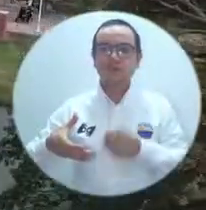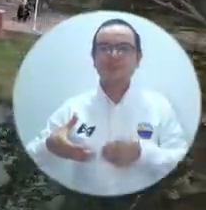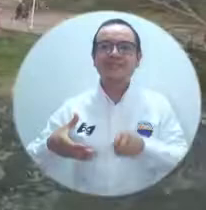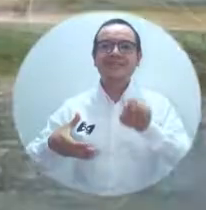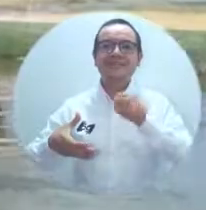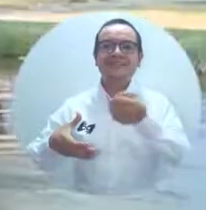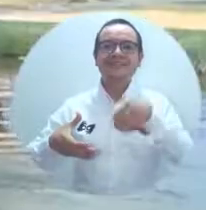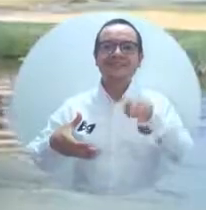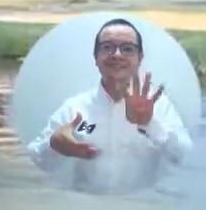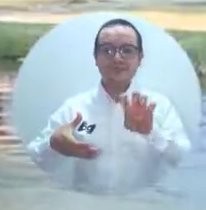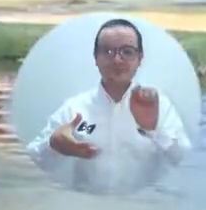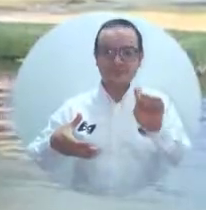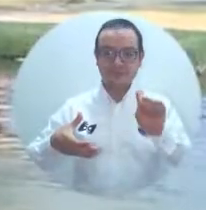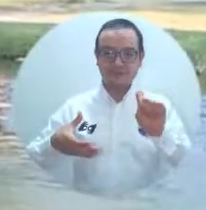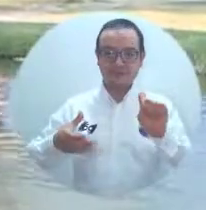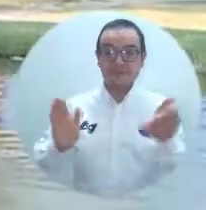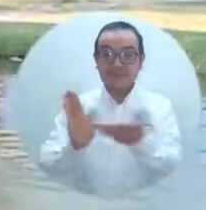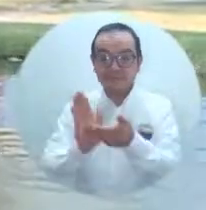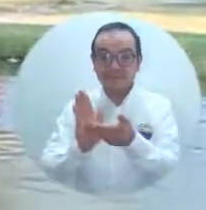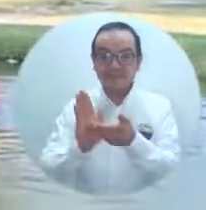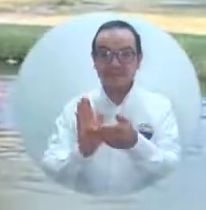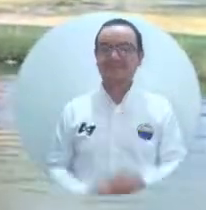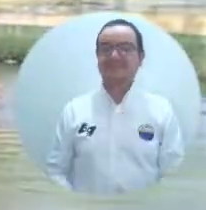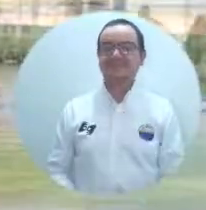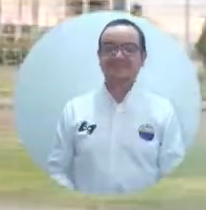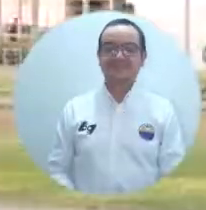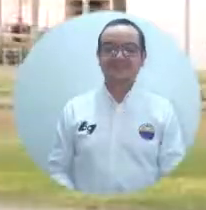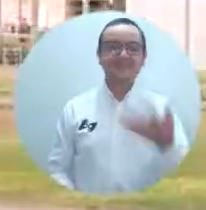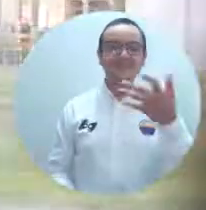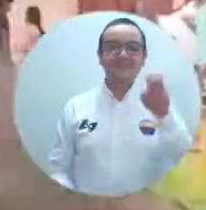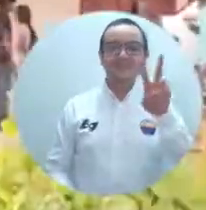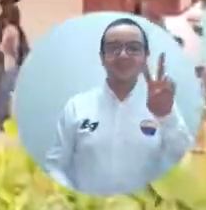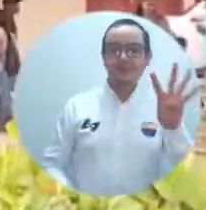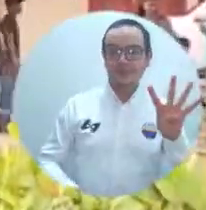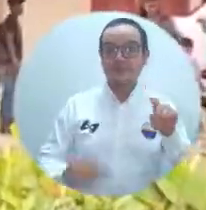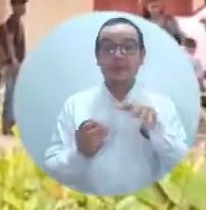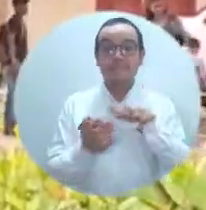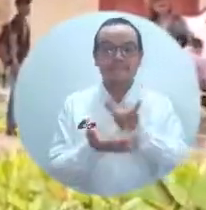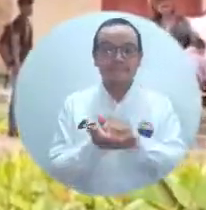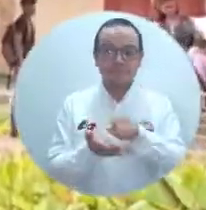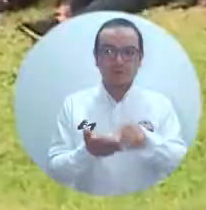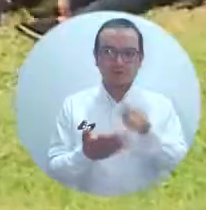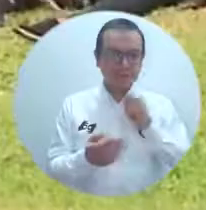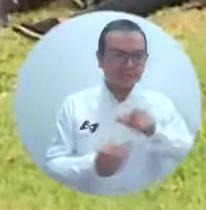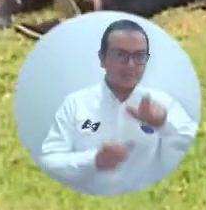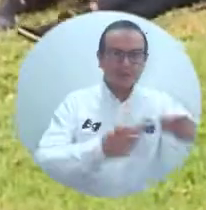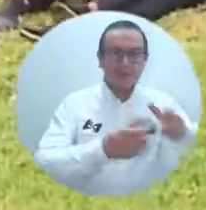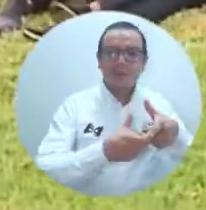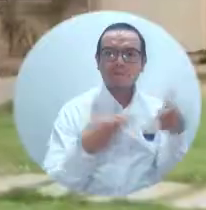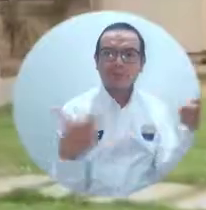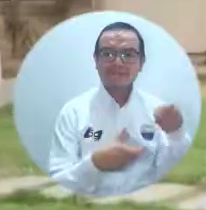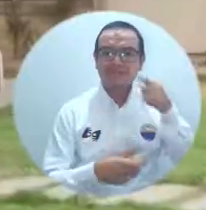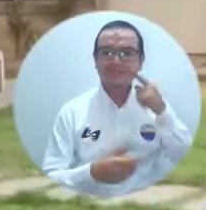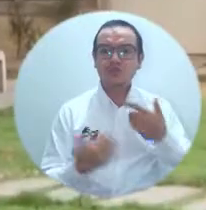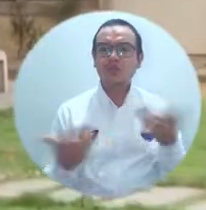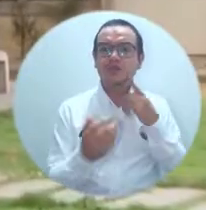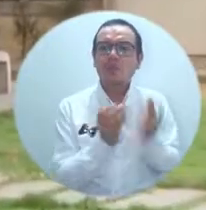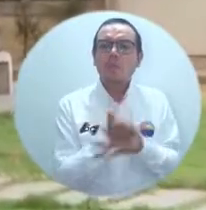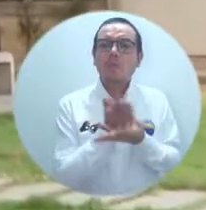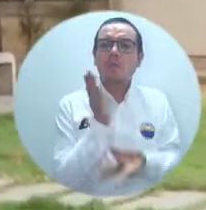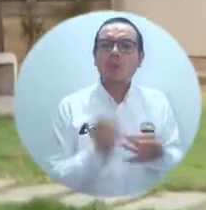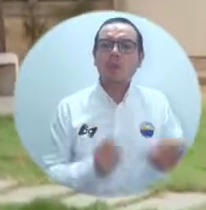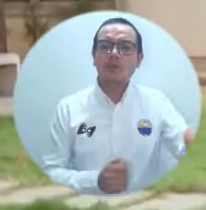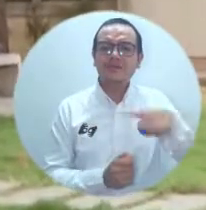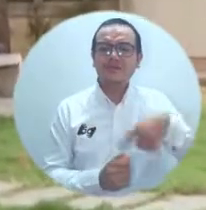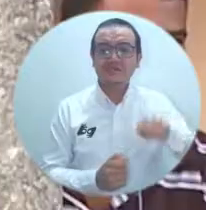de 19.054 estudiantes, de los cuales el 98,6% provienen de familias de bajos ingresos y que en su